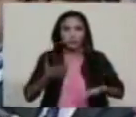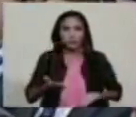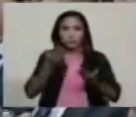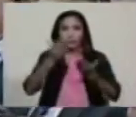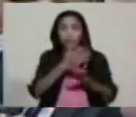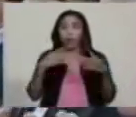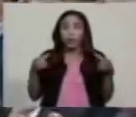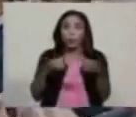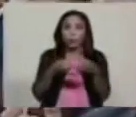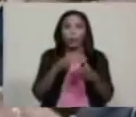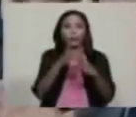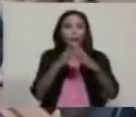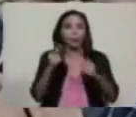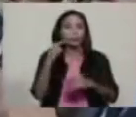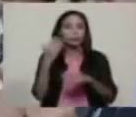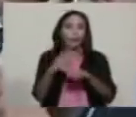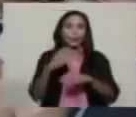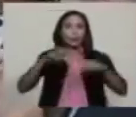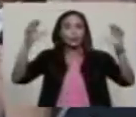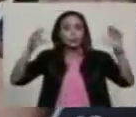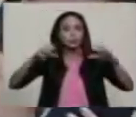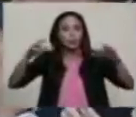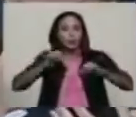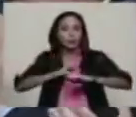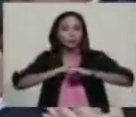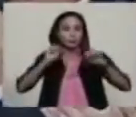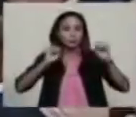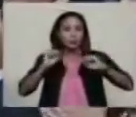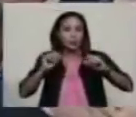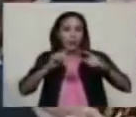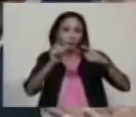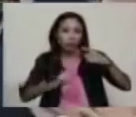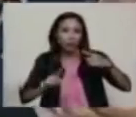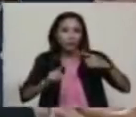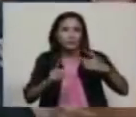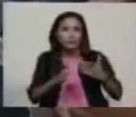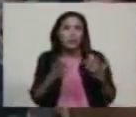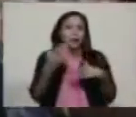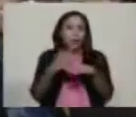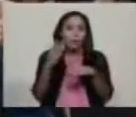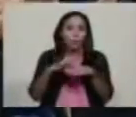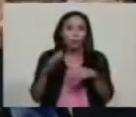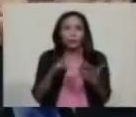PDVSA. Llueva, truene o relampaguee, llegamos a 1 millón de barriles.